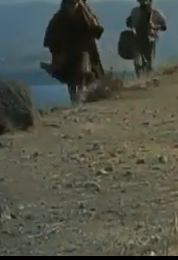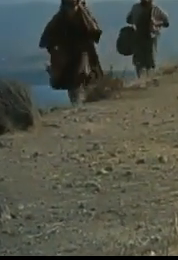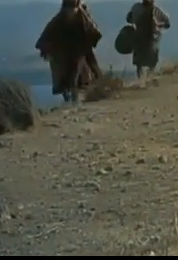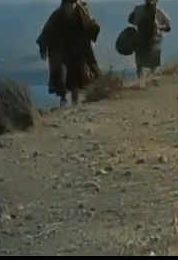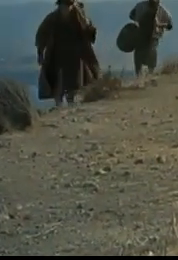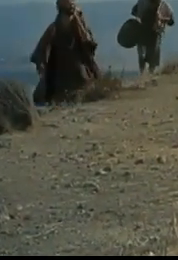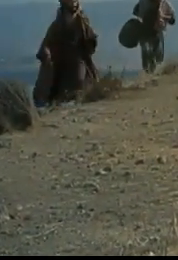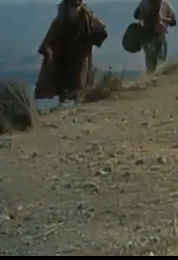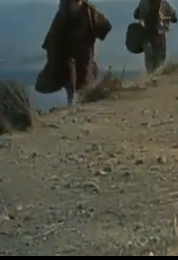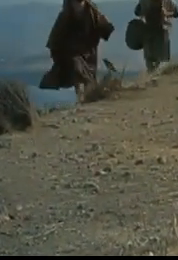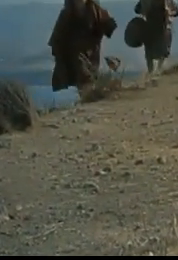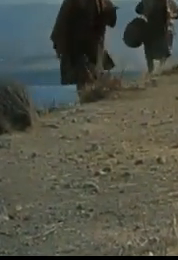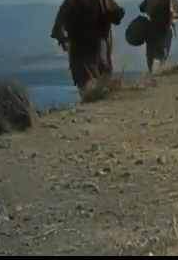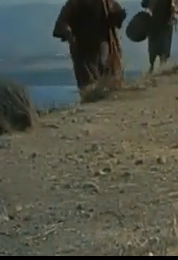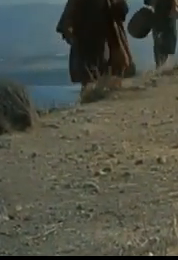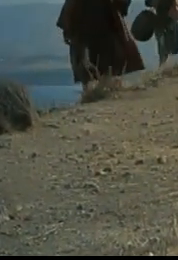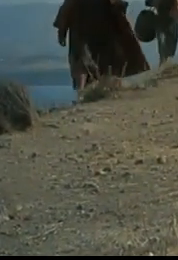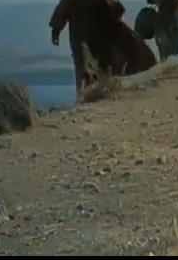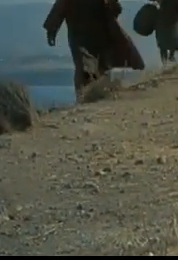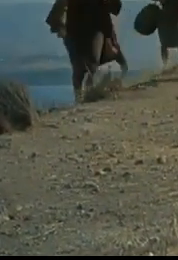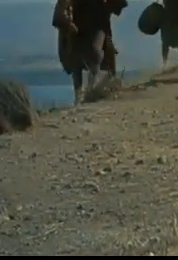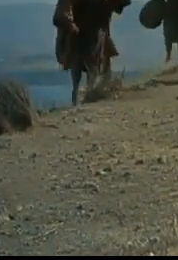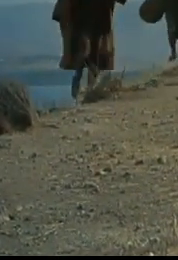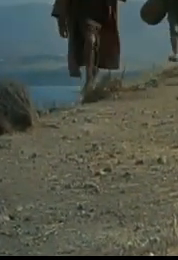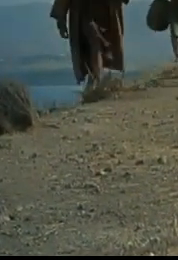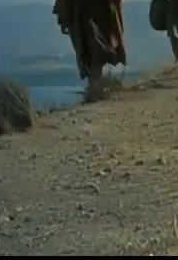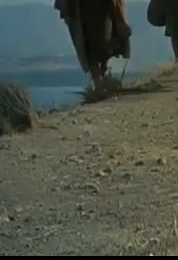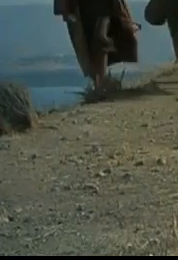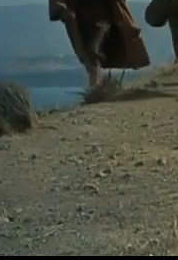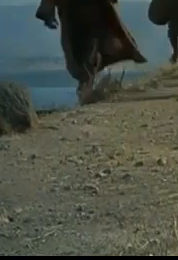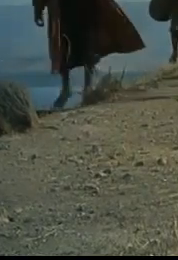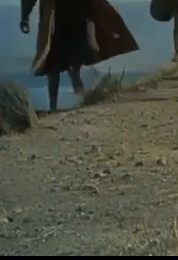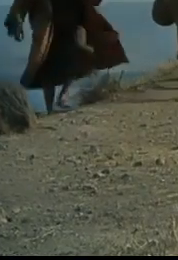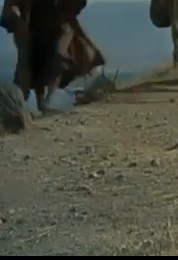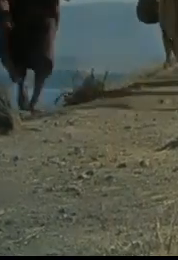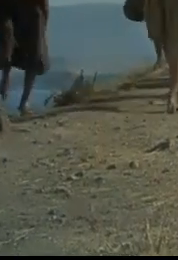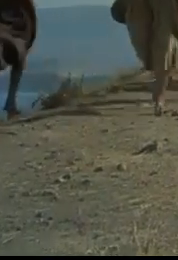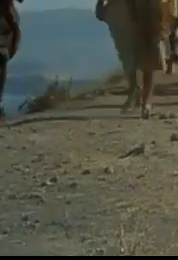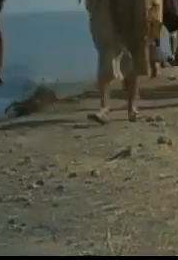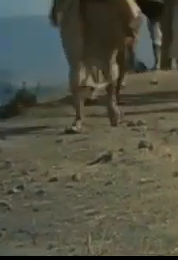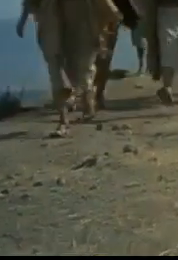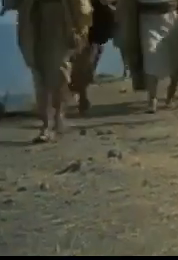Jesús y sus discípulos se retiraron a Betsaida.